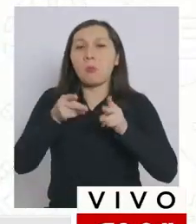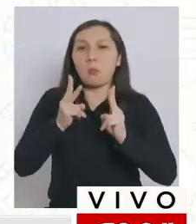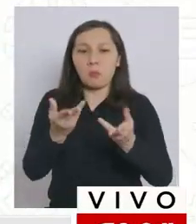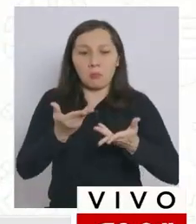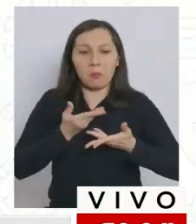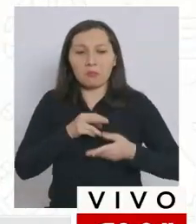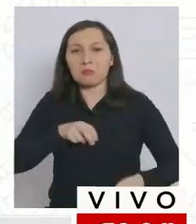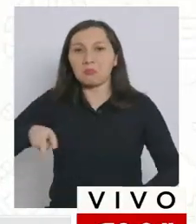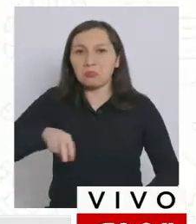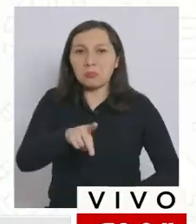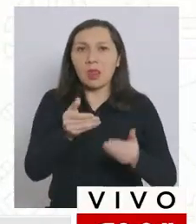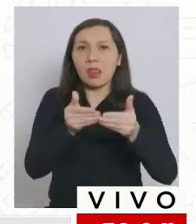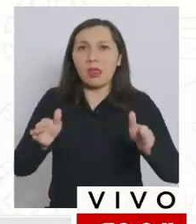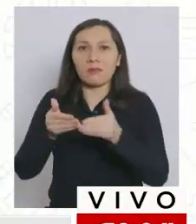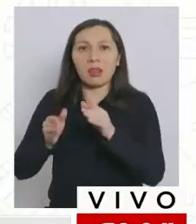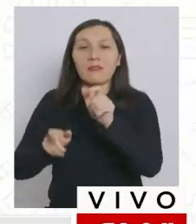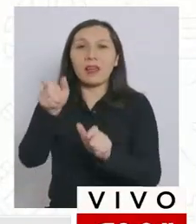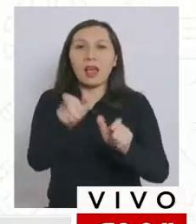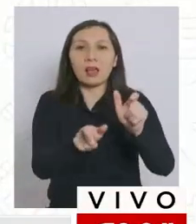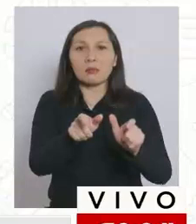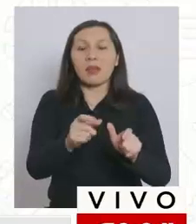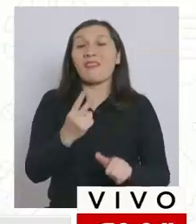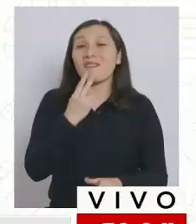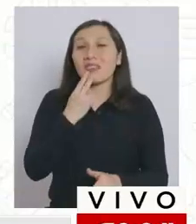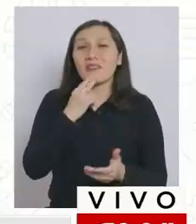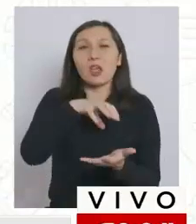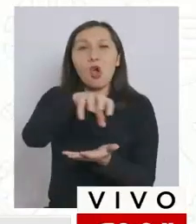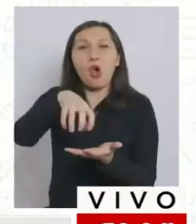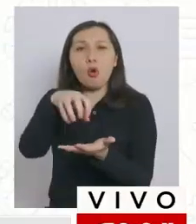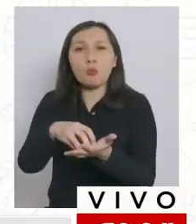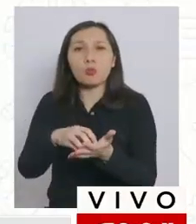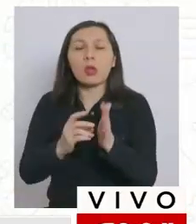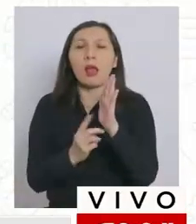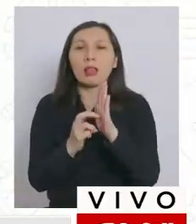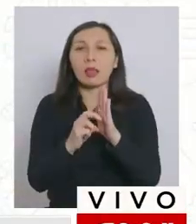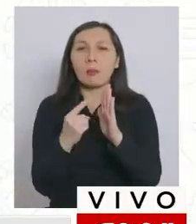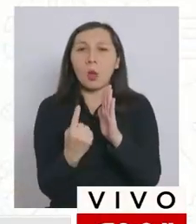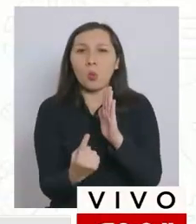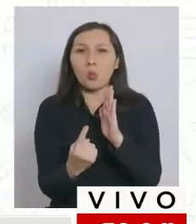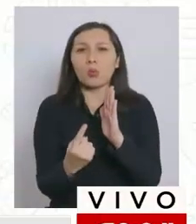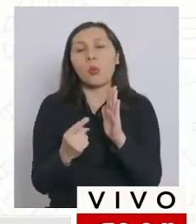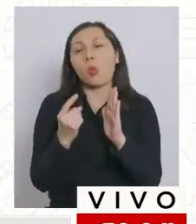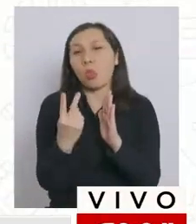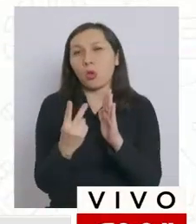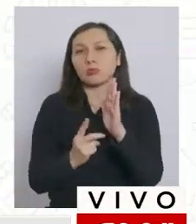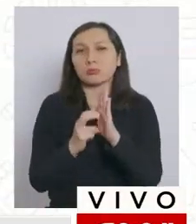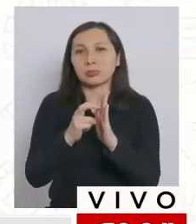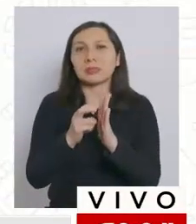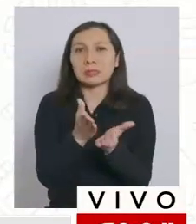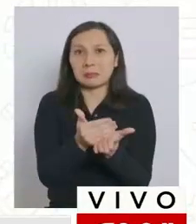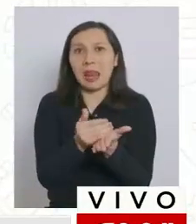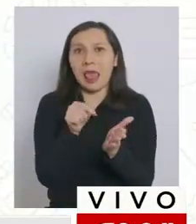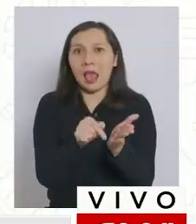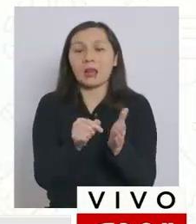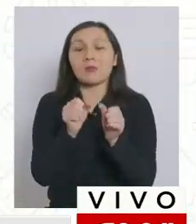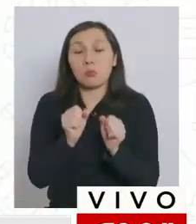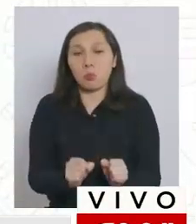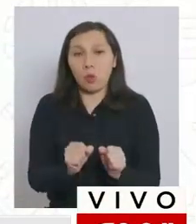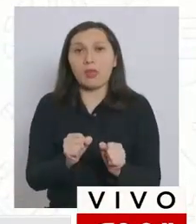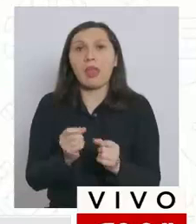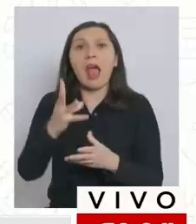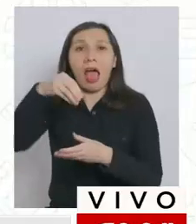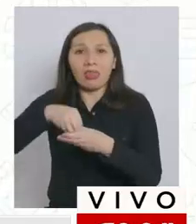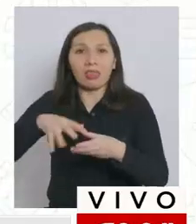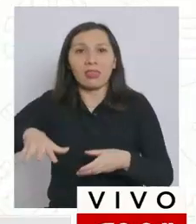libertad y movilidad a las personas que vivan en comunas en fase 1 o 2 del plan paso a paso dentro de sus